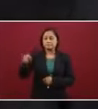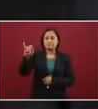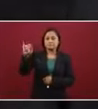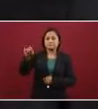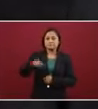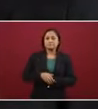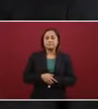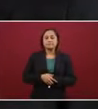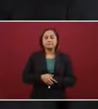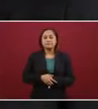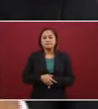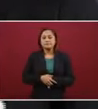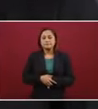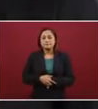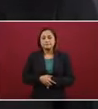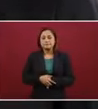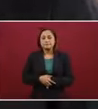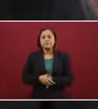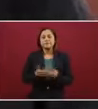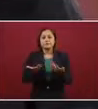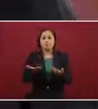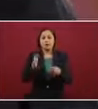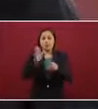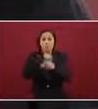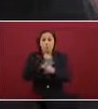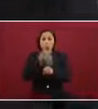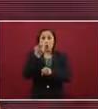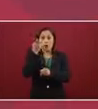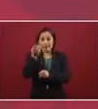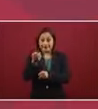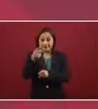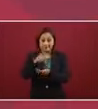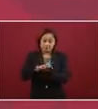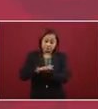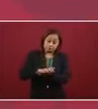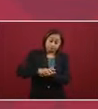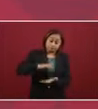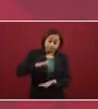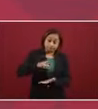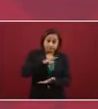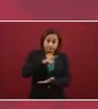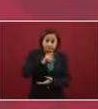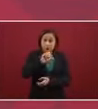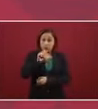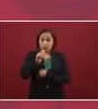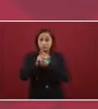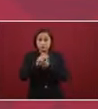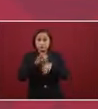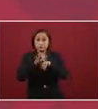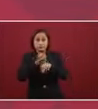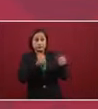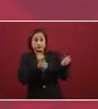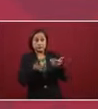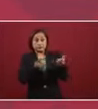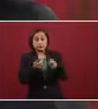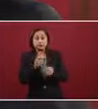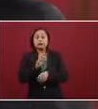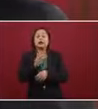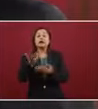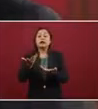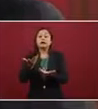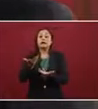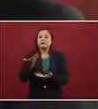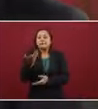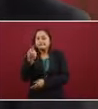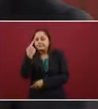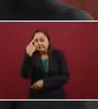Entonces, gracias a eso, imagínense lo que son 35 mil millones